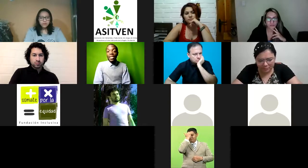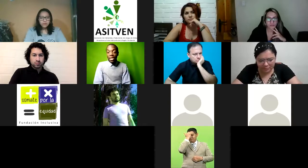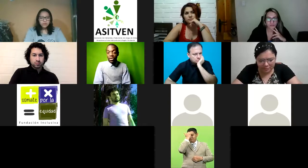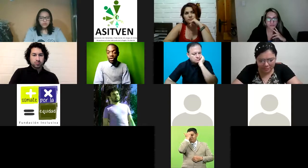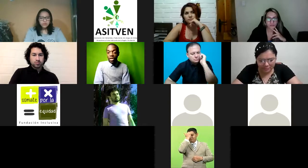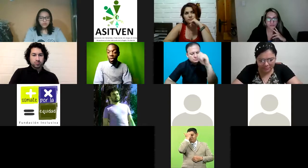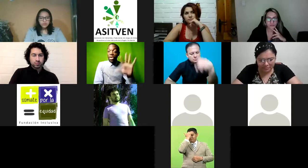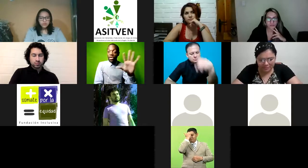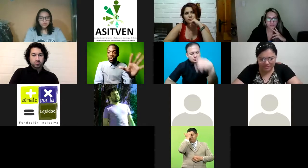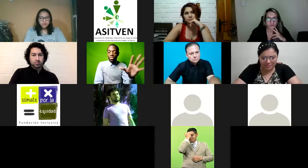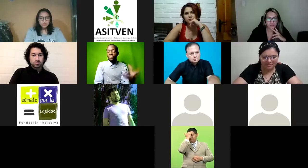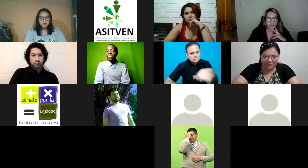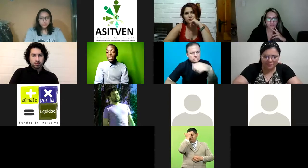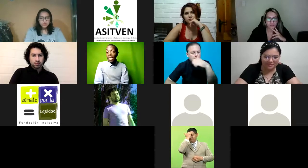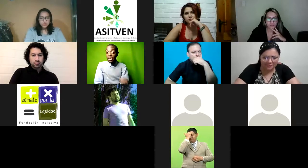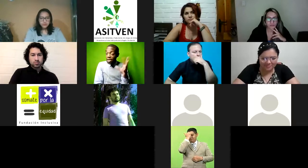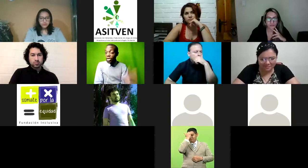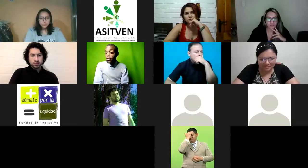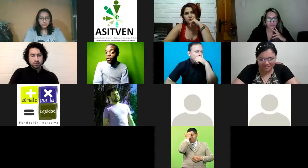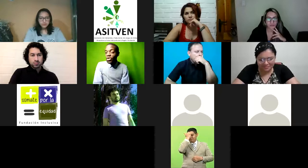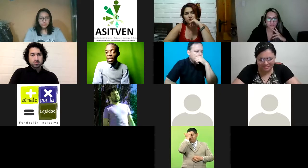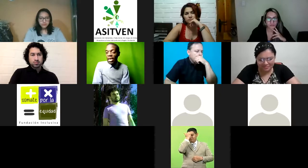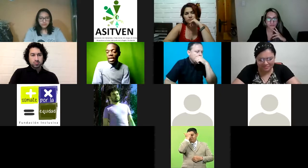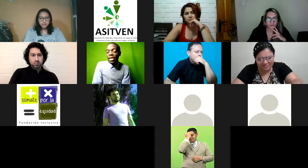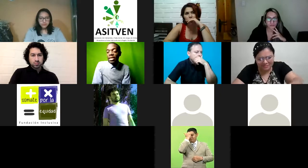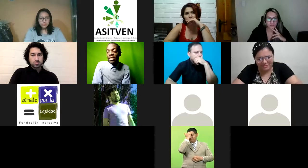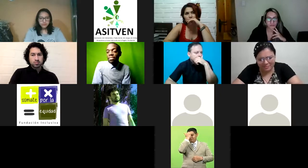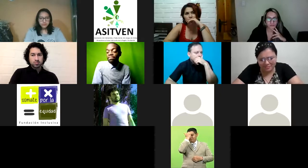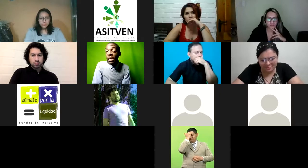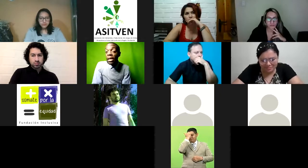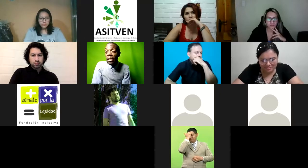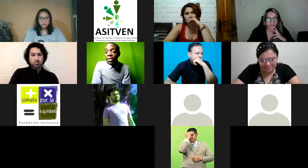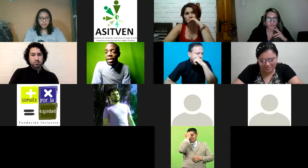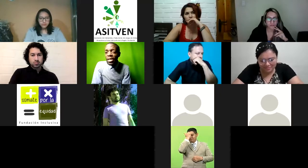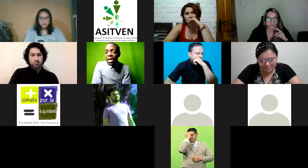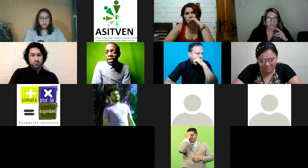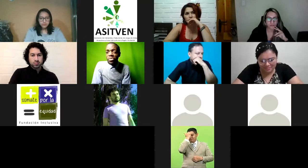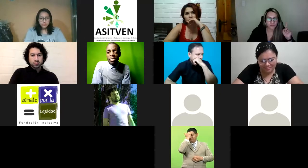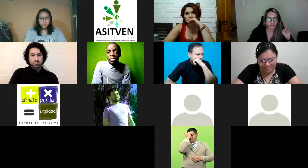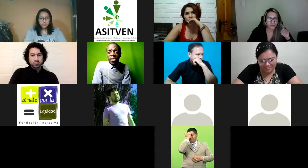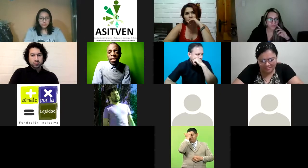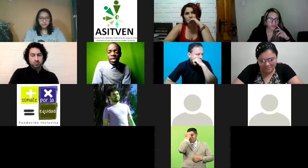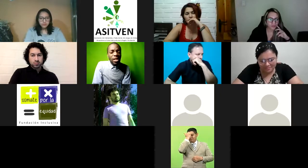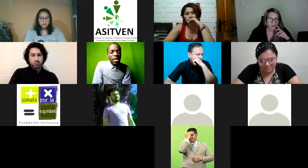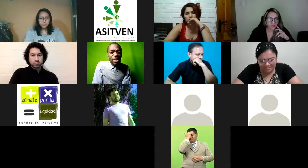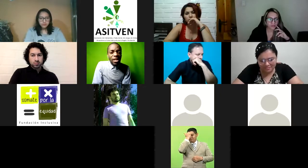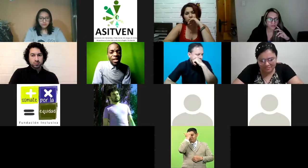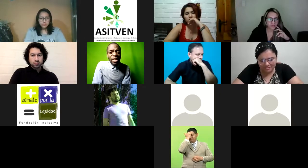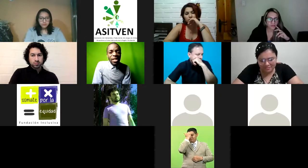señas internacional como versión. ¿Sí? Entonces, eso son cosas interesantes. ¿Sí, Jeffer? Natán tiene una